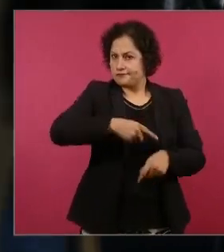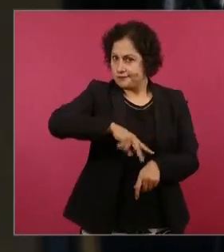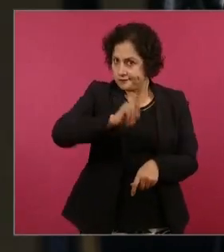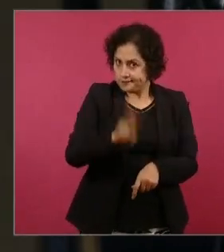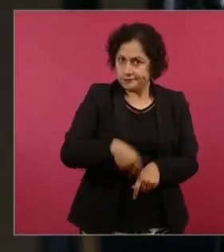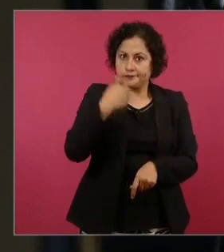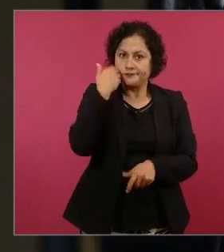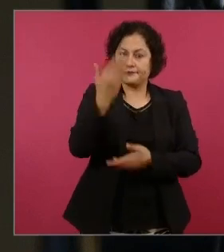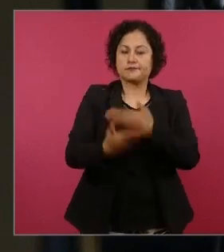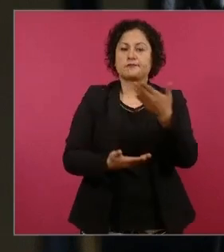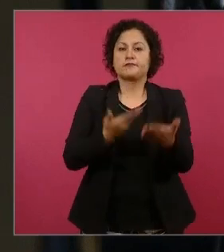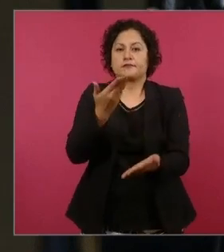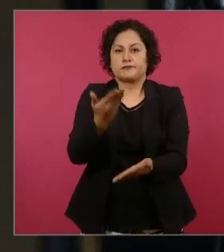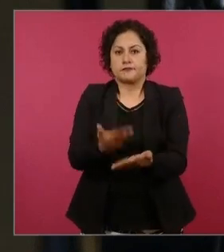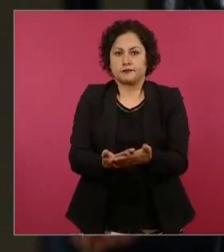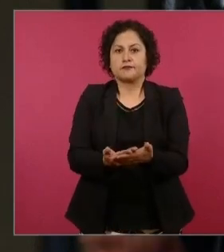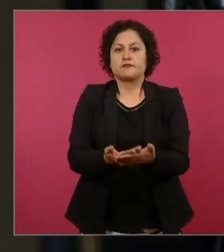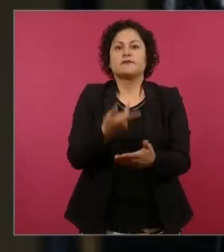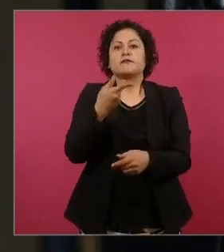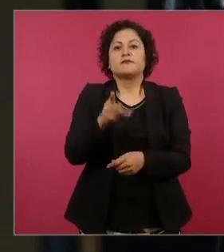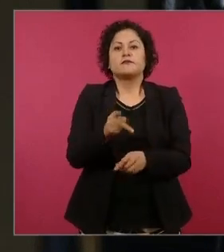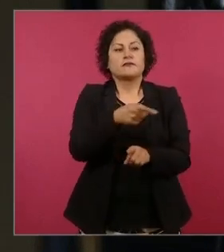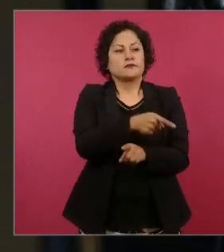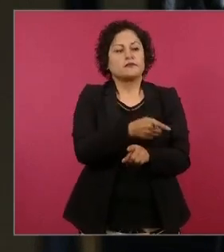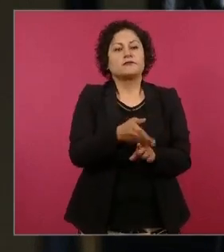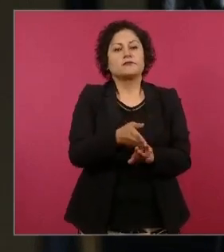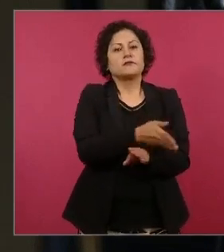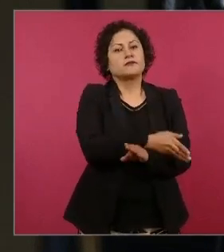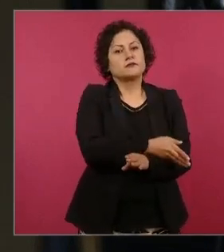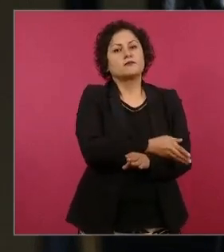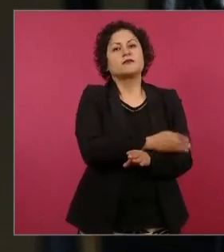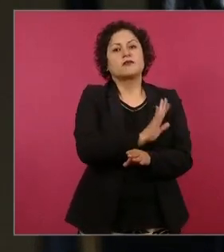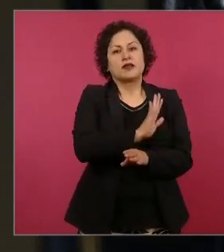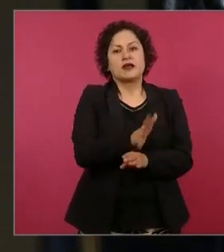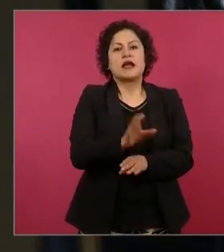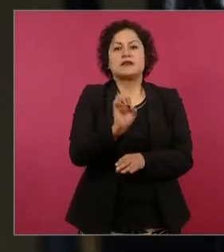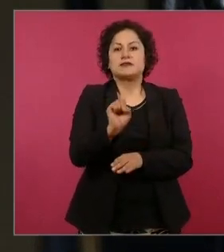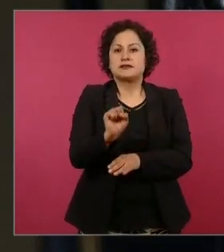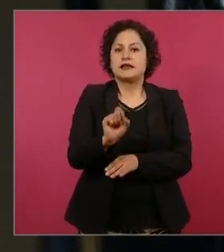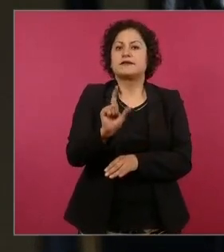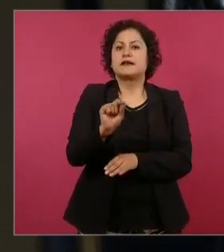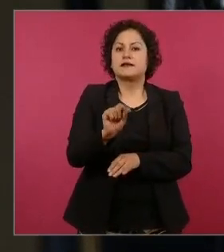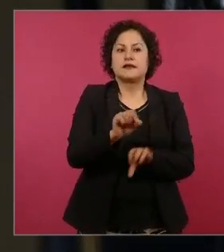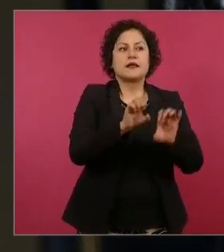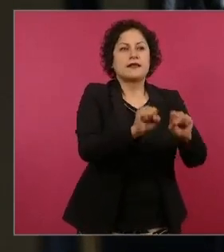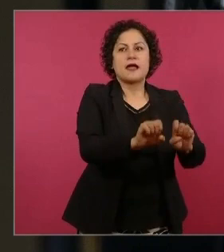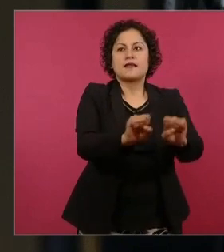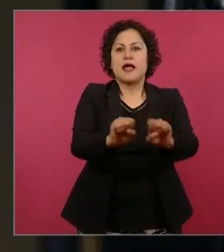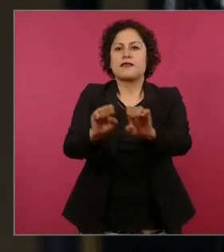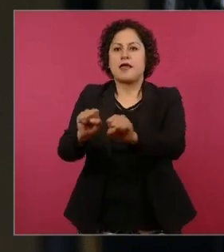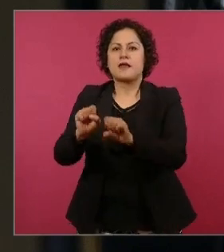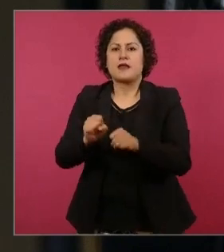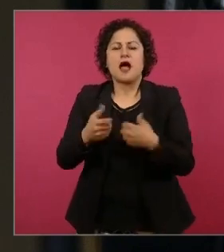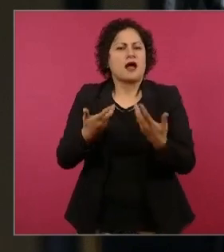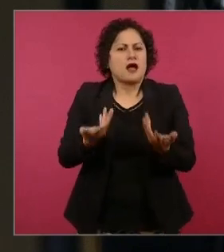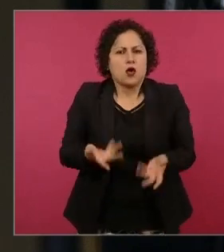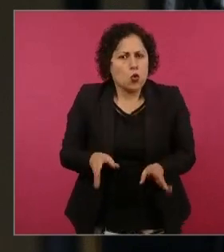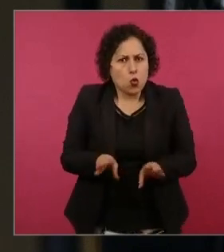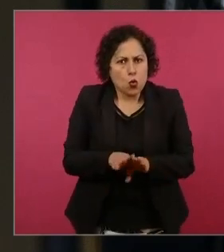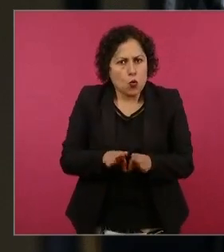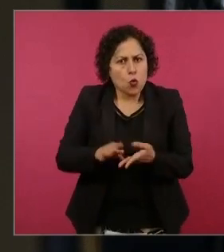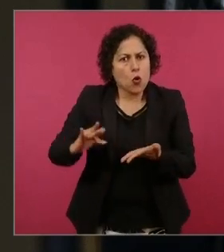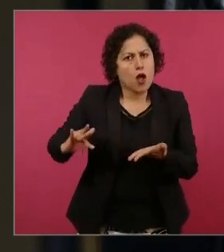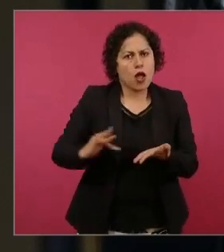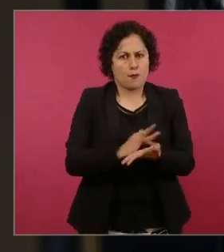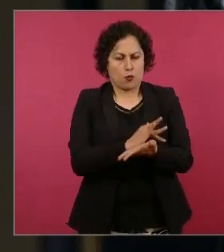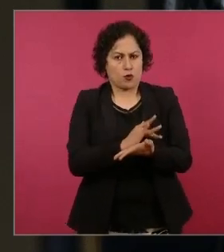y que han hecho más ya de 60, 70 detenciones renombrados, ¿cómo se les podría apoyar?